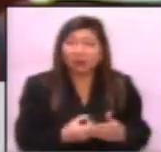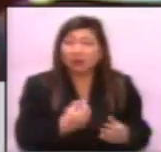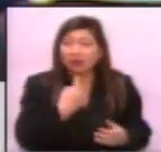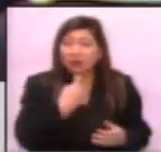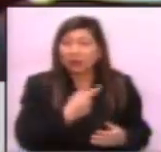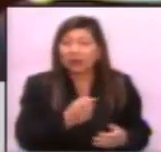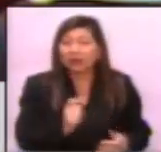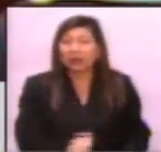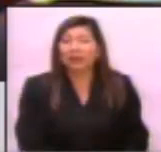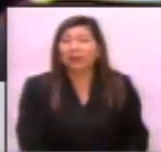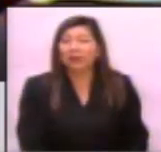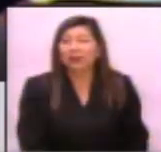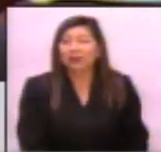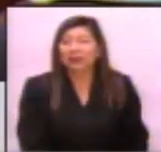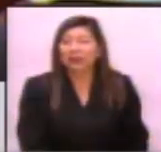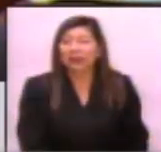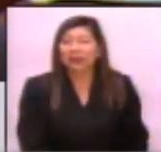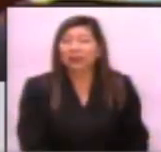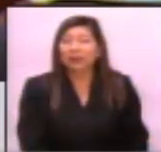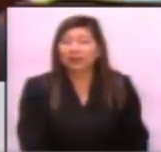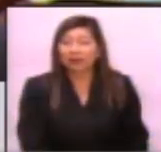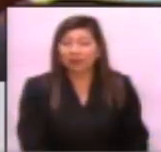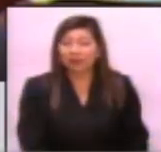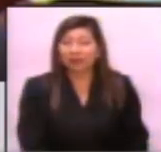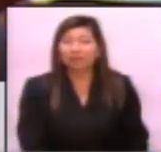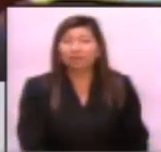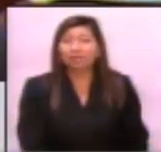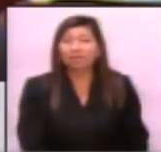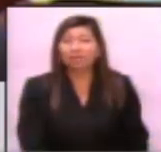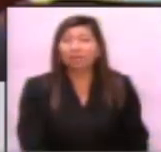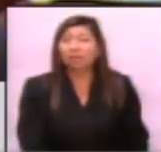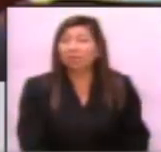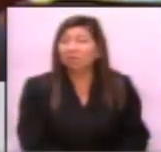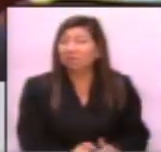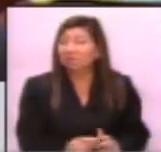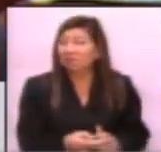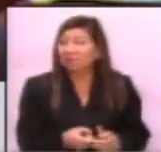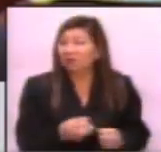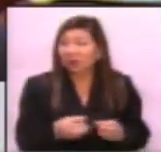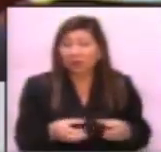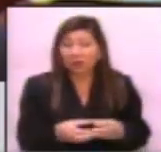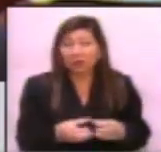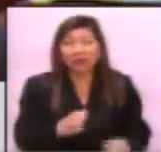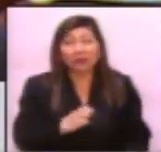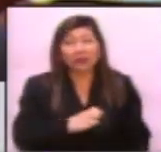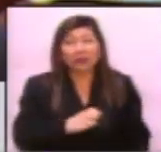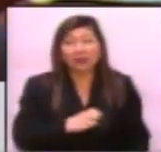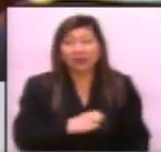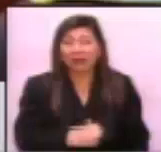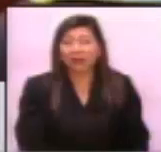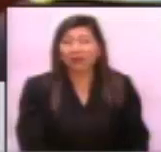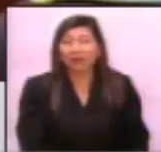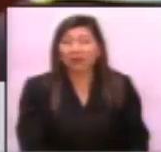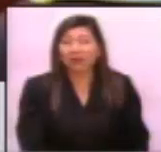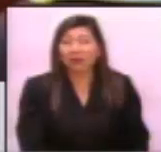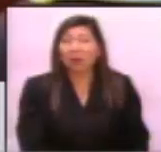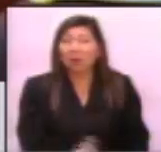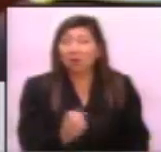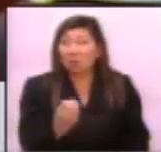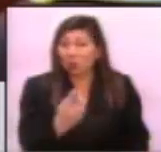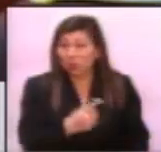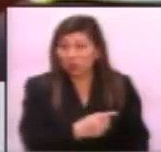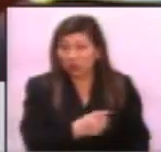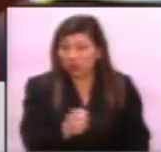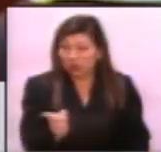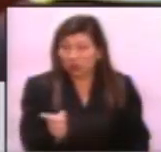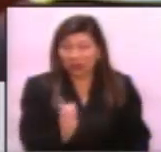dicen. Los hechos, señores congresistas. Y comenzaríamos con la Comisión de Ética. Muchos de